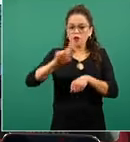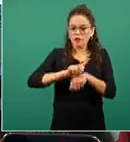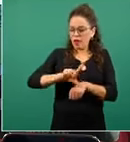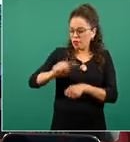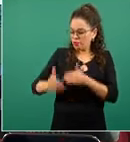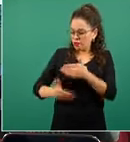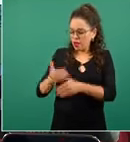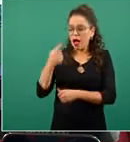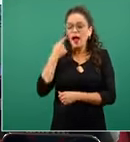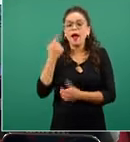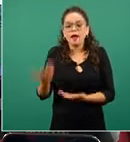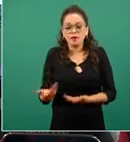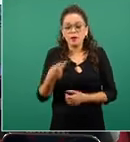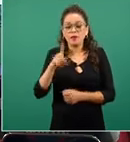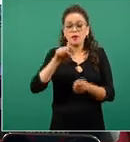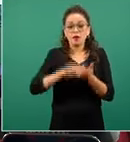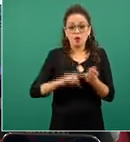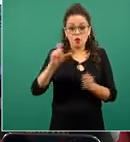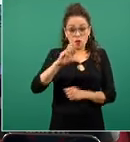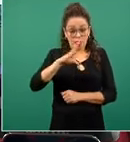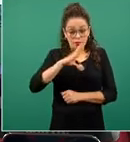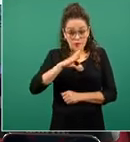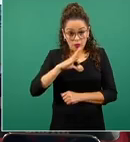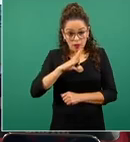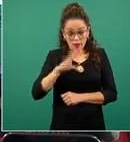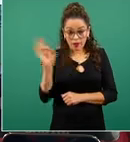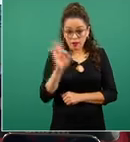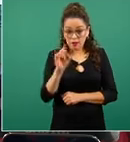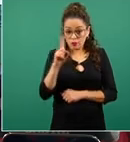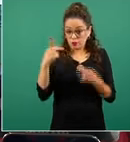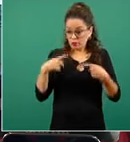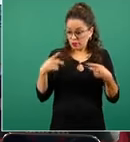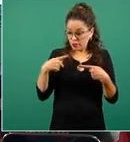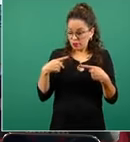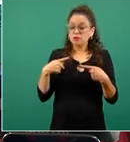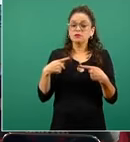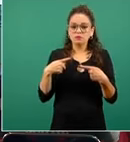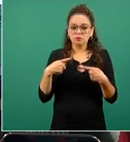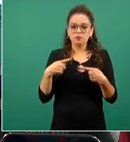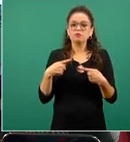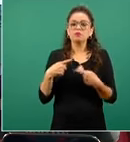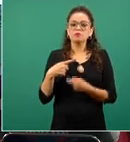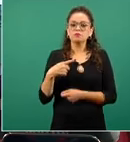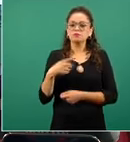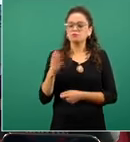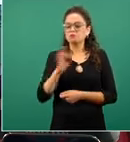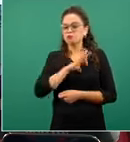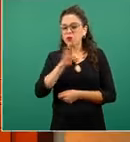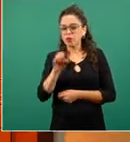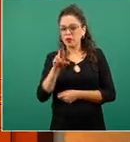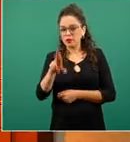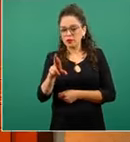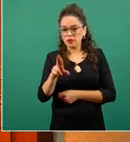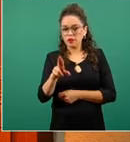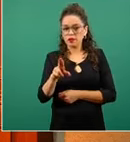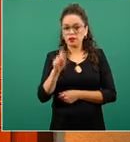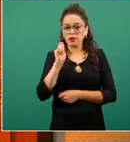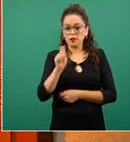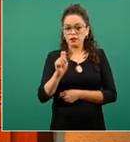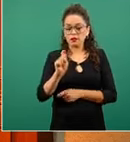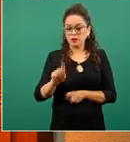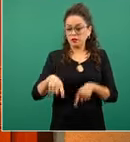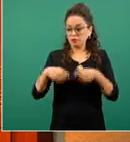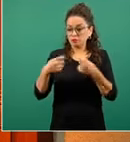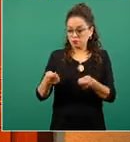manifestaciones clínicas que presenta una persona pues tienen ya alguna implicación que inclusive requiere su valoración